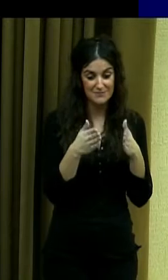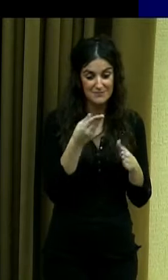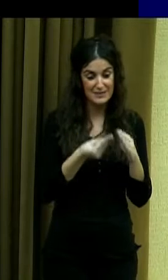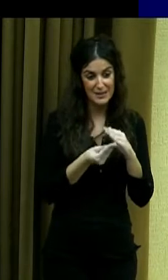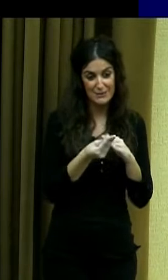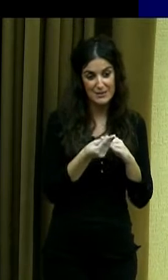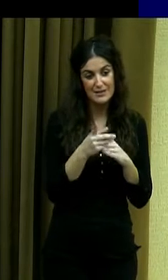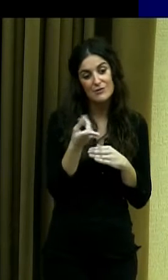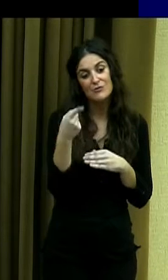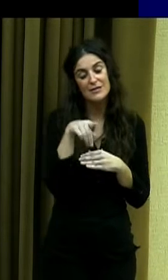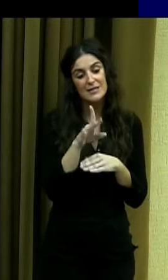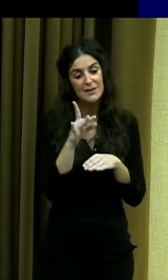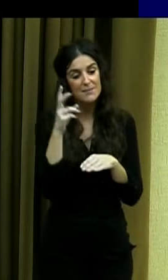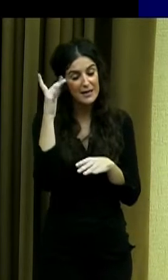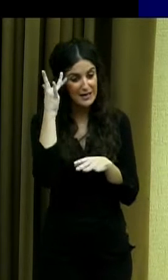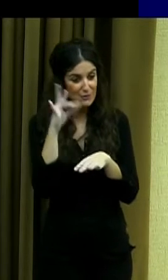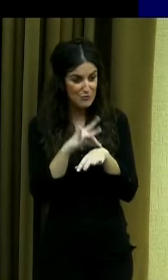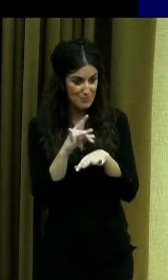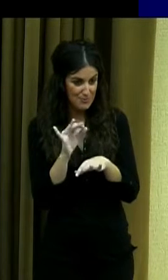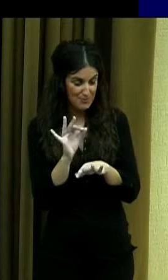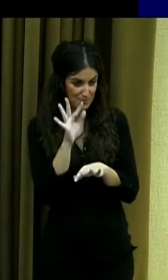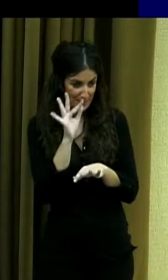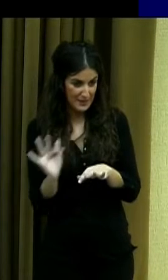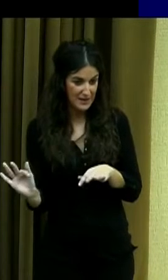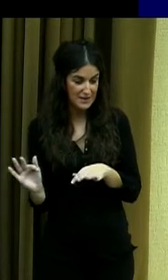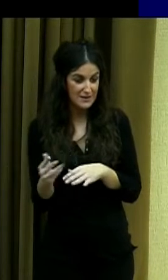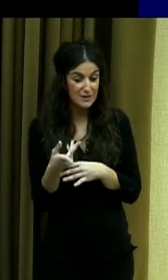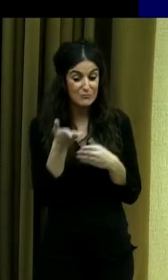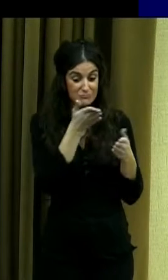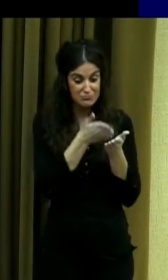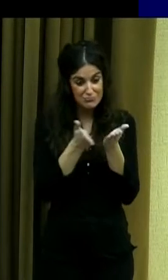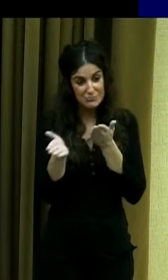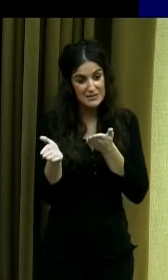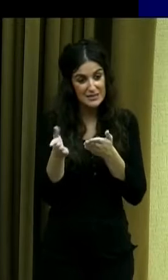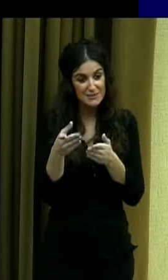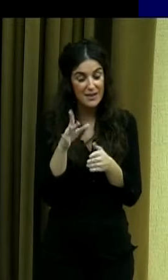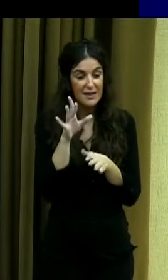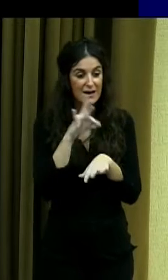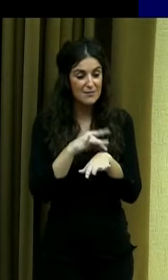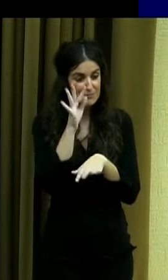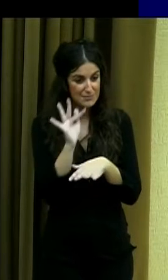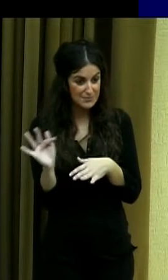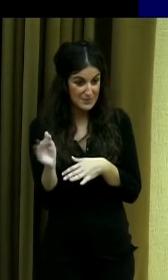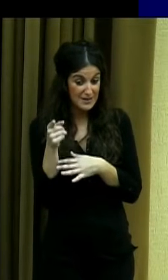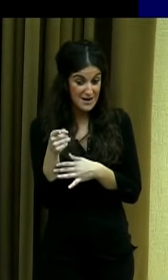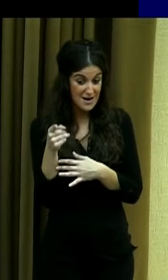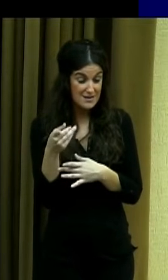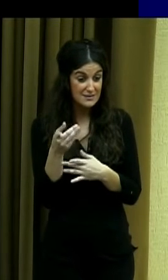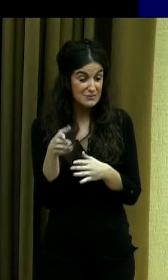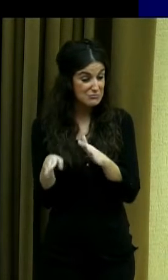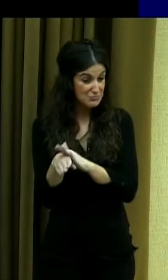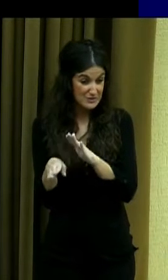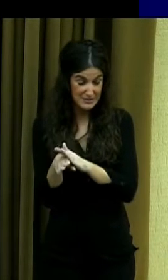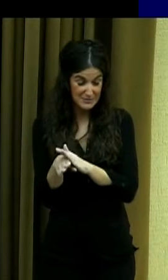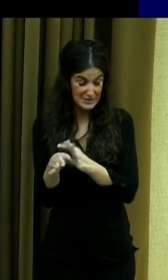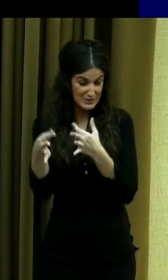desde el punto de vista neuropediátrico. Estos niños van a ser derivados a la consulta de neurología pediátrica y en ellos se va a hacer un seguimiento